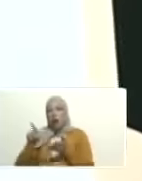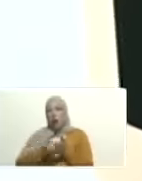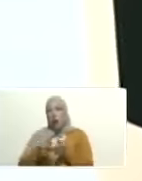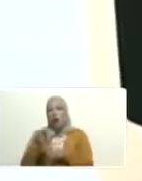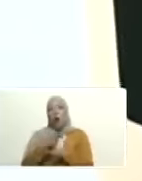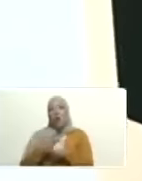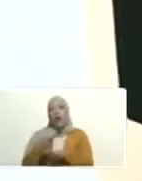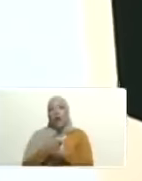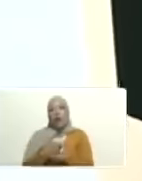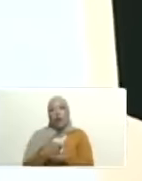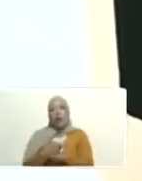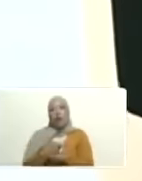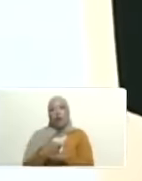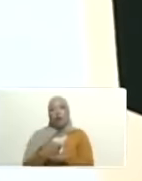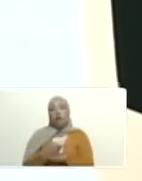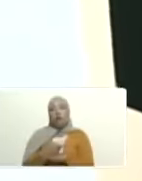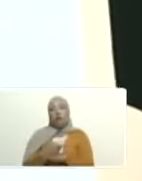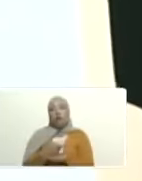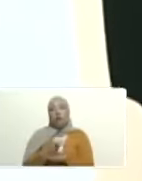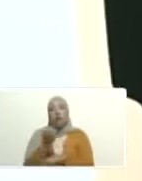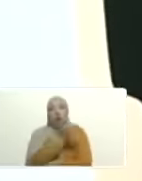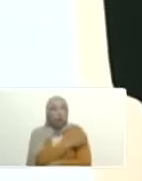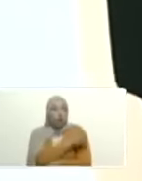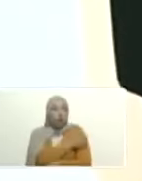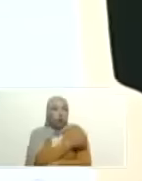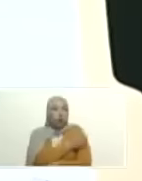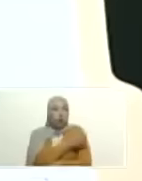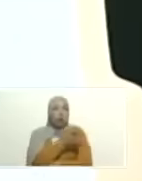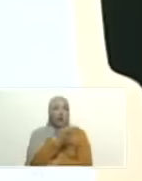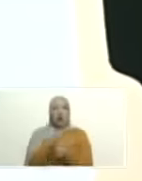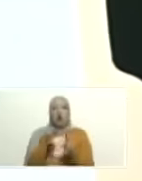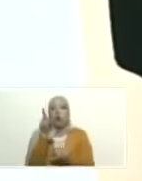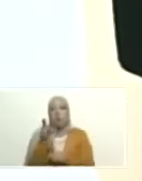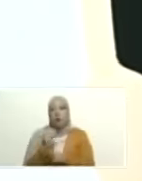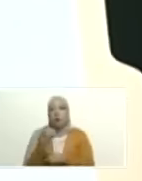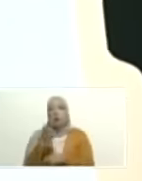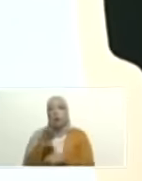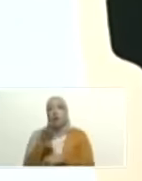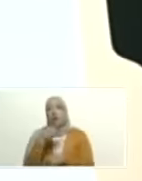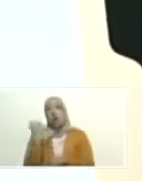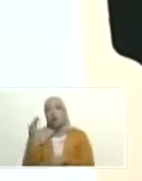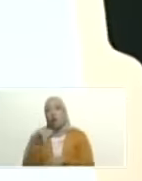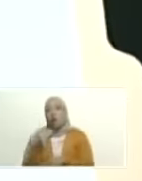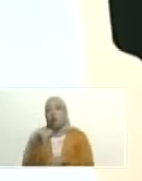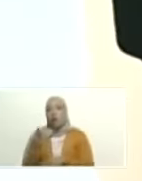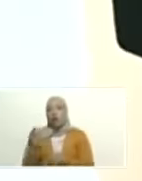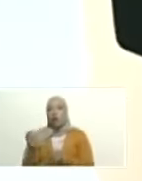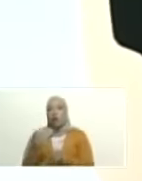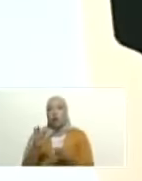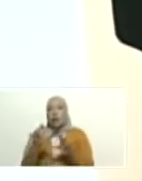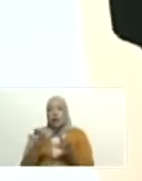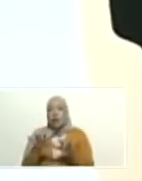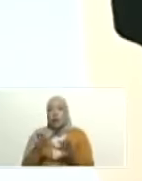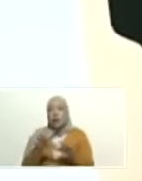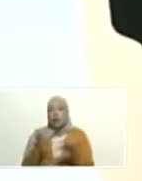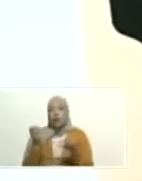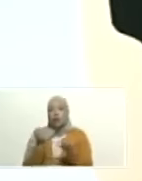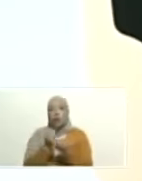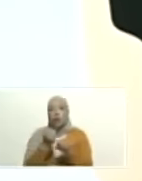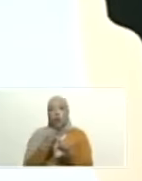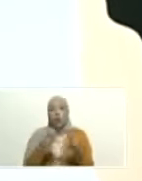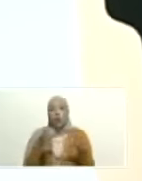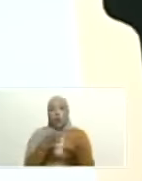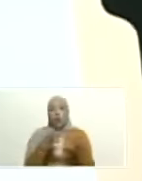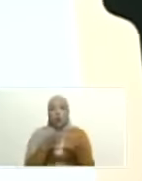gobernador, por el lado de la oposición, Manuel Cova, que en paz descanse, era secretario general de la